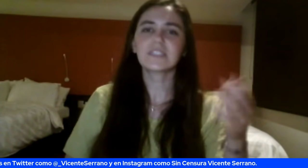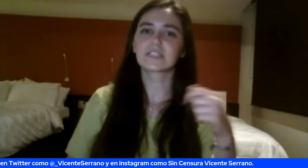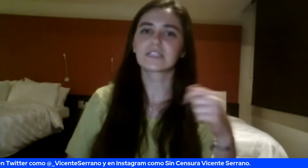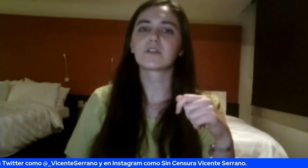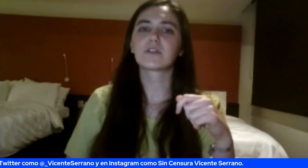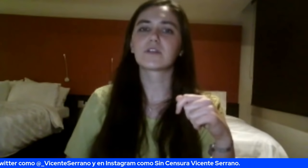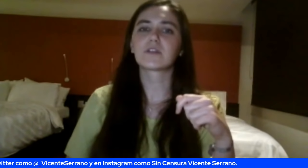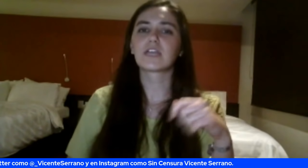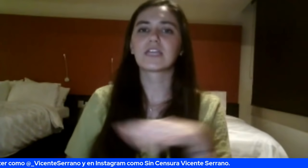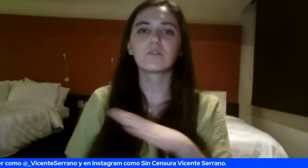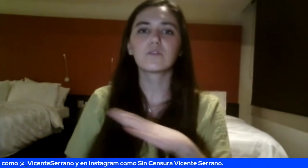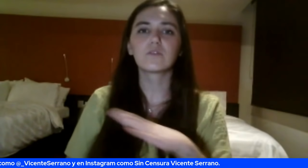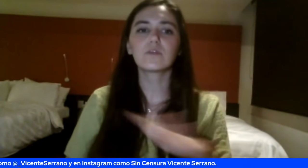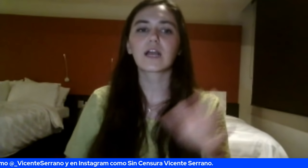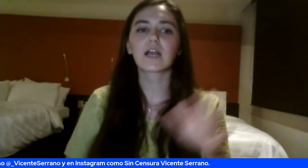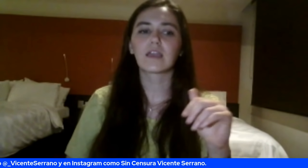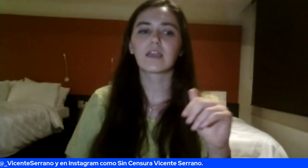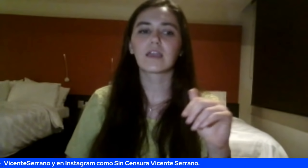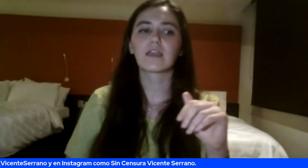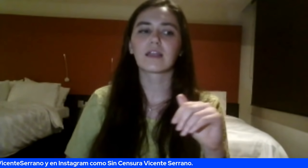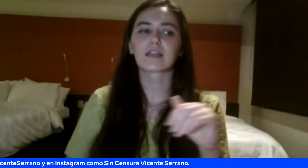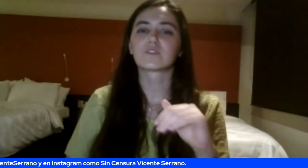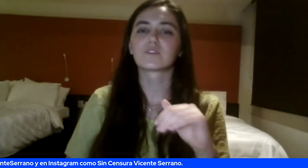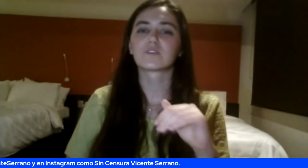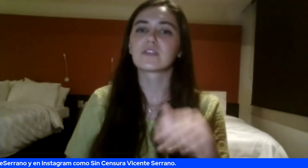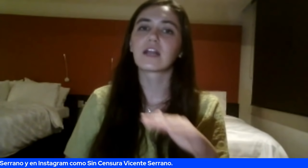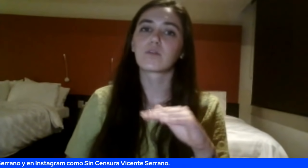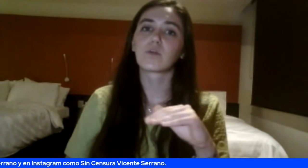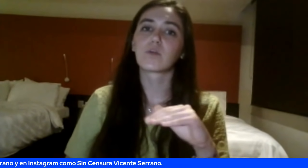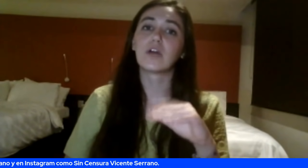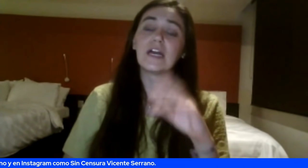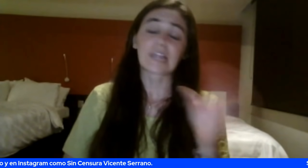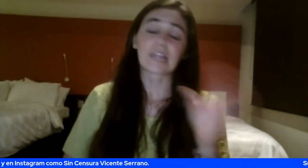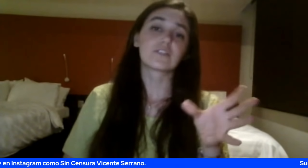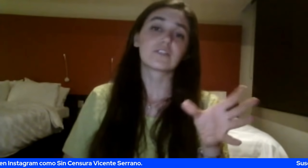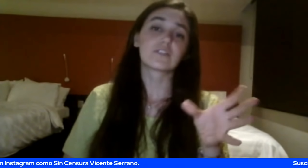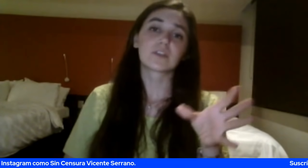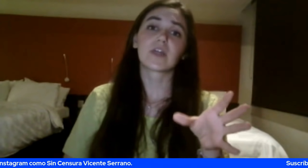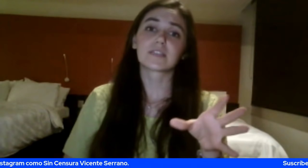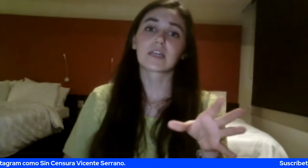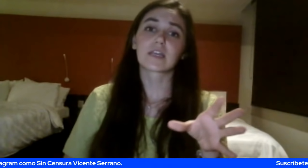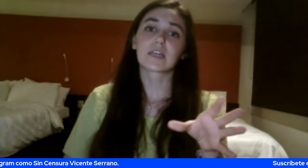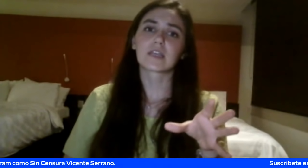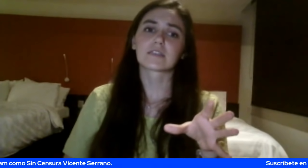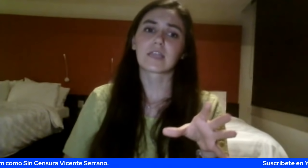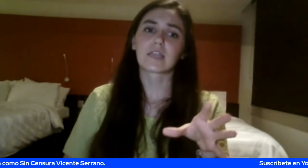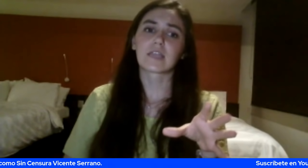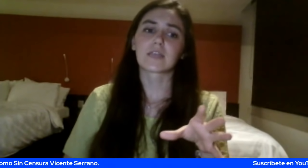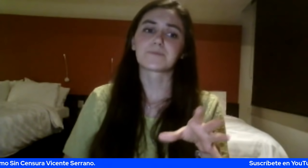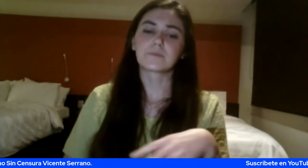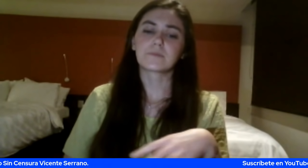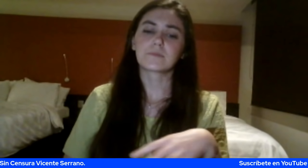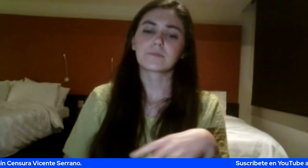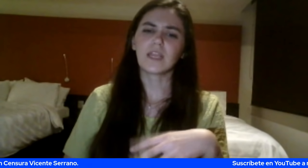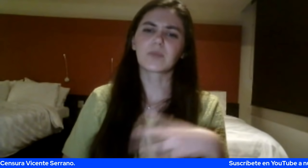estas terminologías y que nunca las consideran como términos que puedan ser